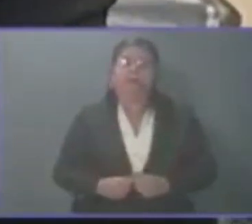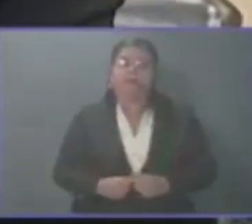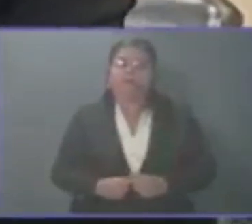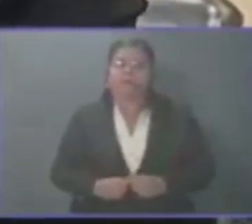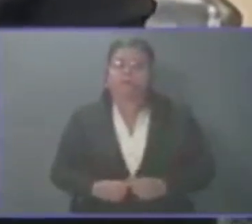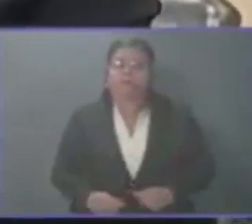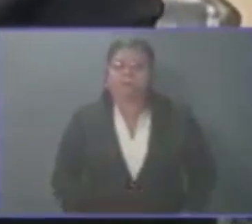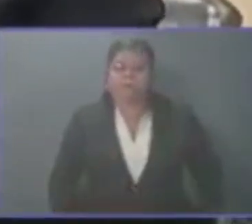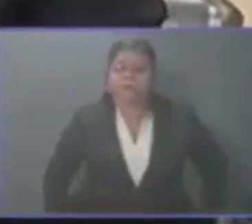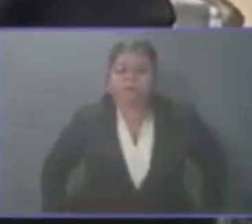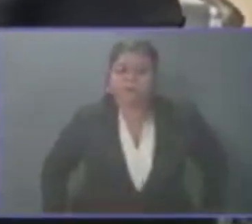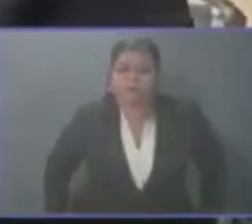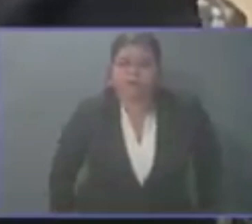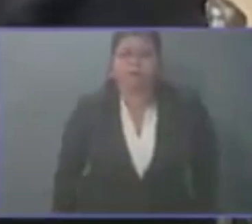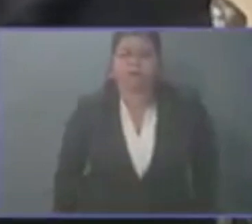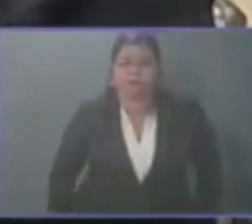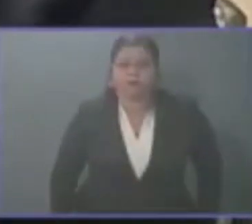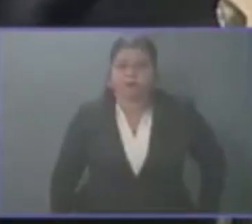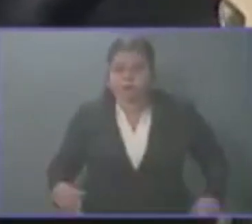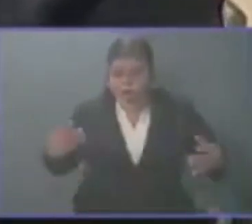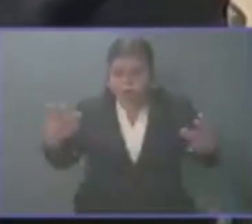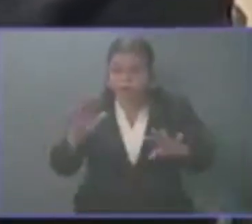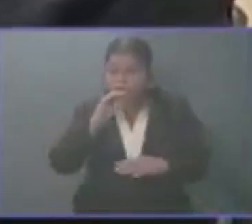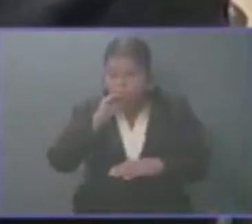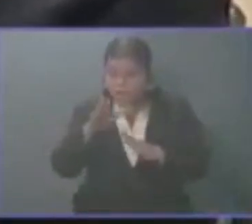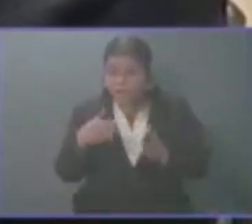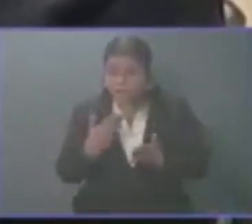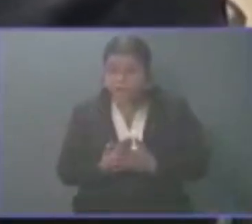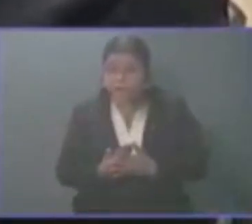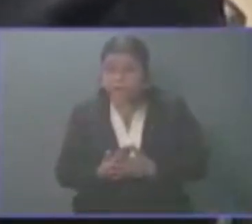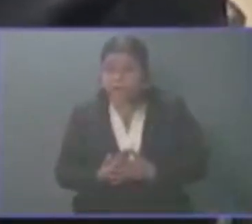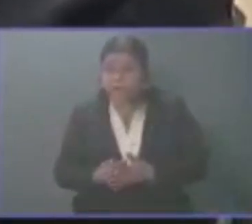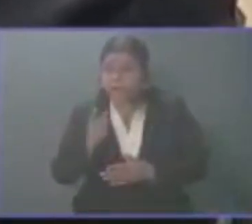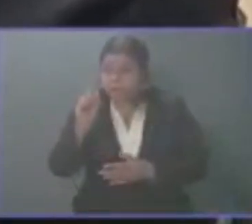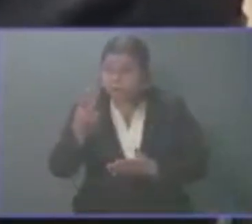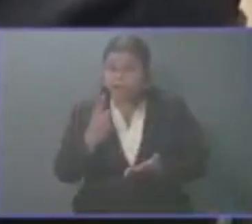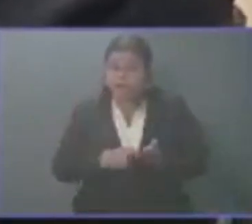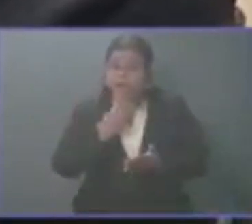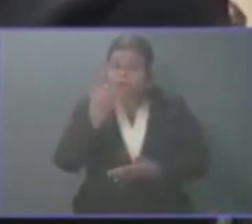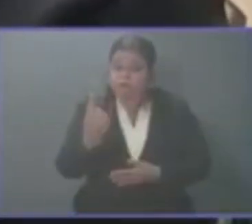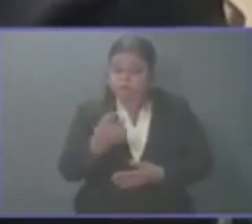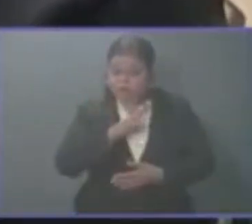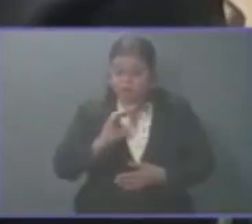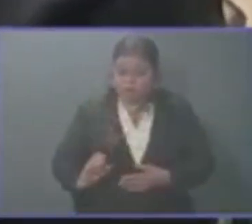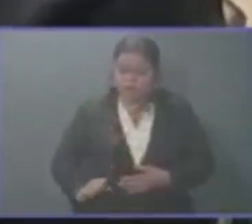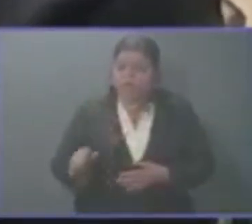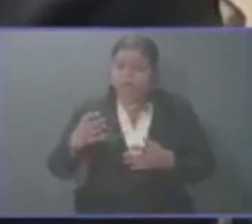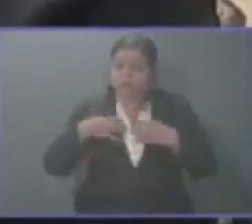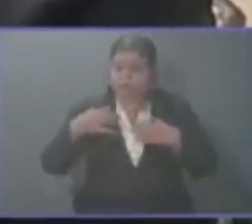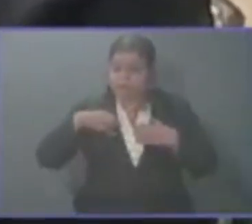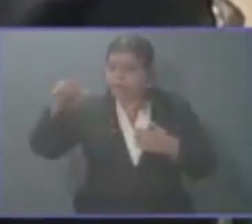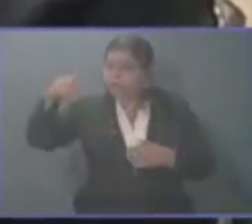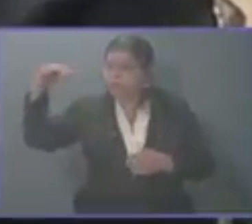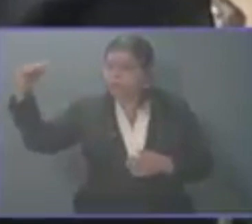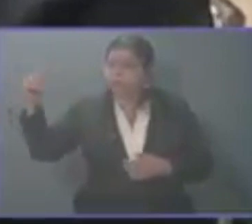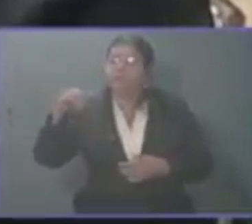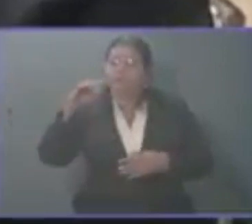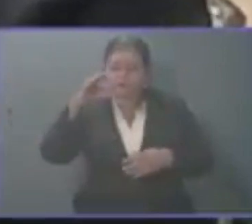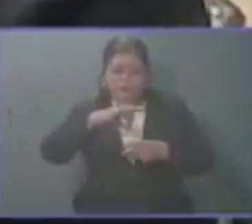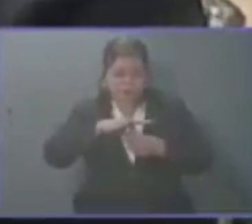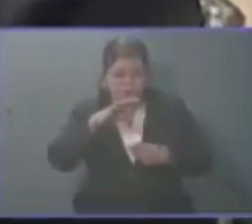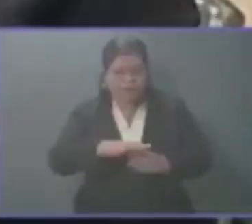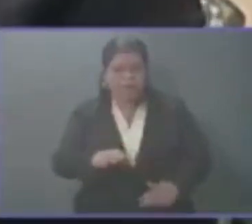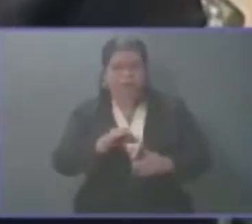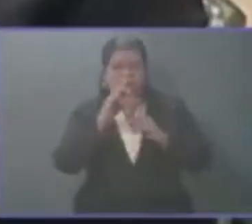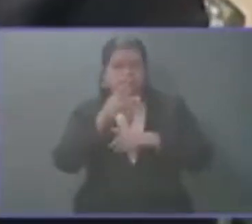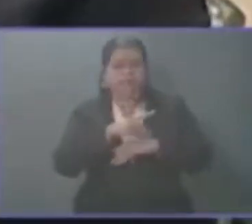ya lo dijeron todos aquí. Por primera vez los salvadoreños en el exterior van a votar por diputados a la Asamblea